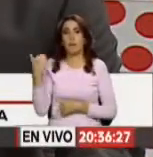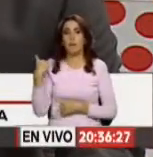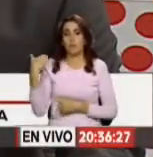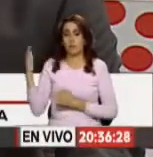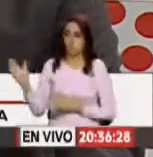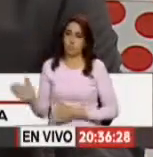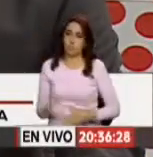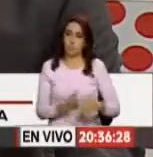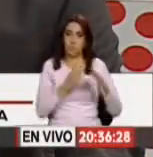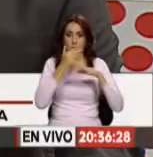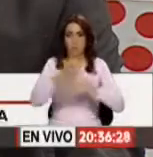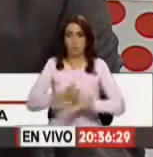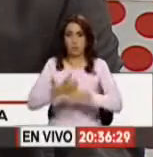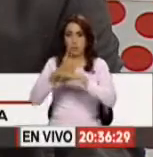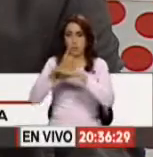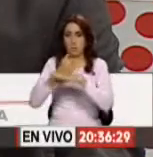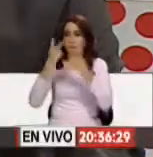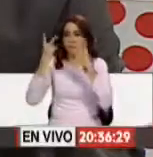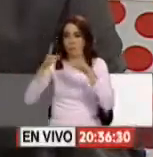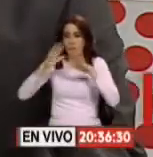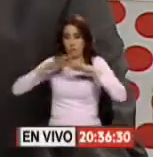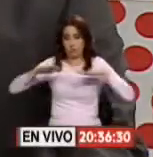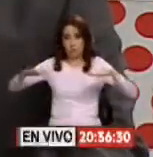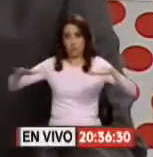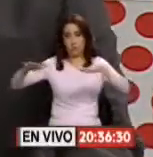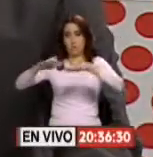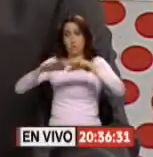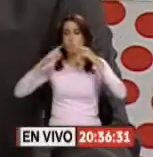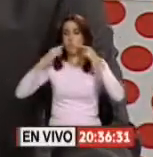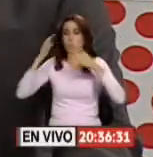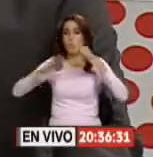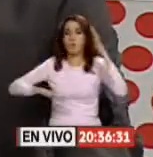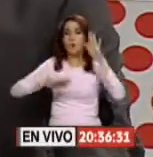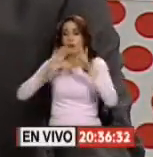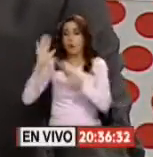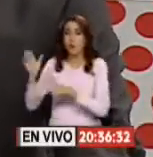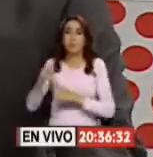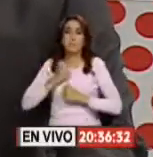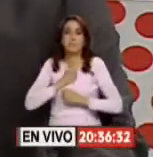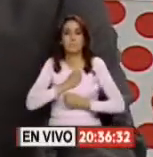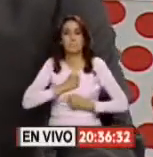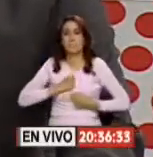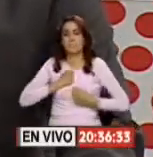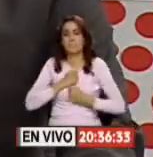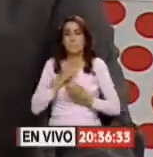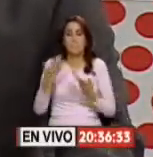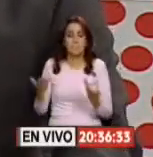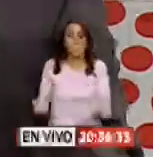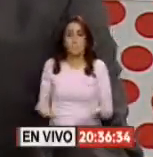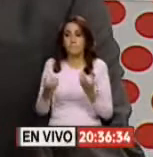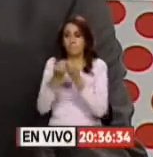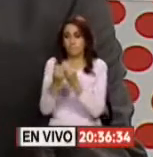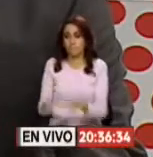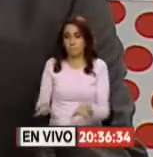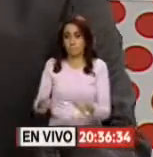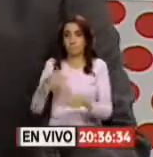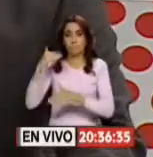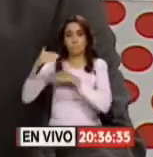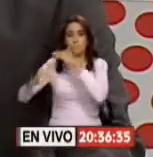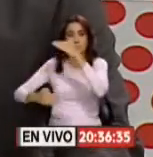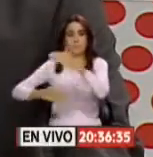las autoridades, pusimos una acción de protección con medidas cautelares. Lastimosamente perdimos en primera instancia, se dilató el